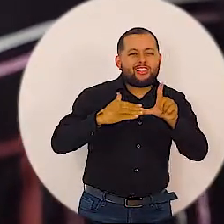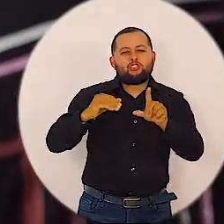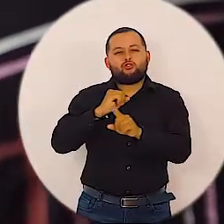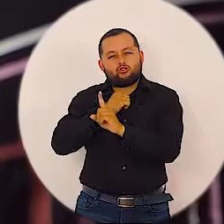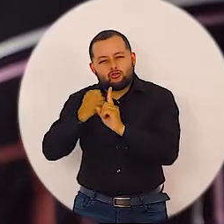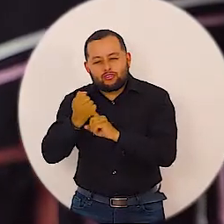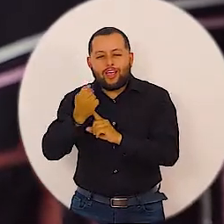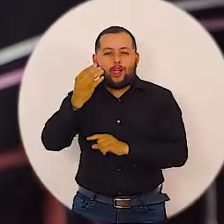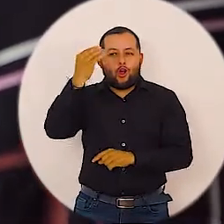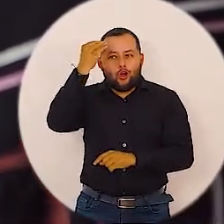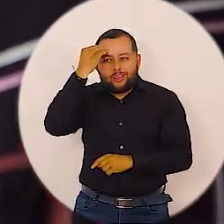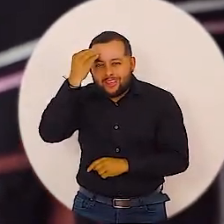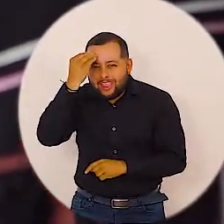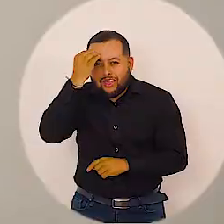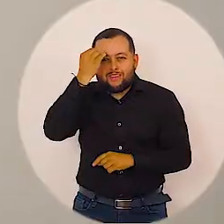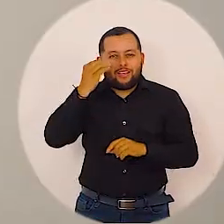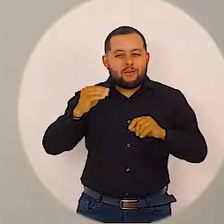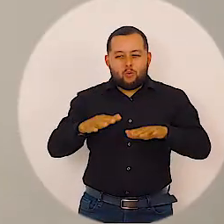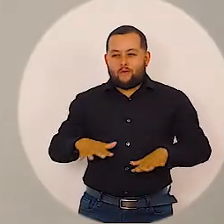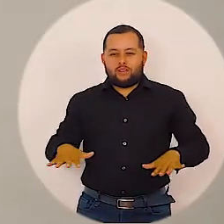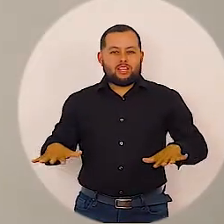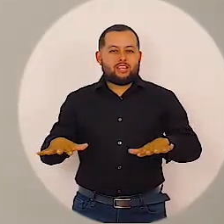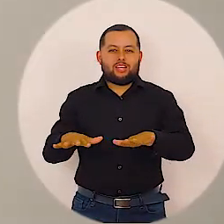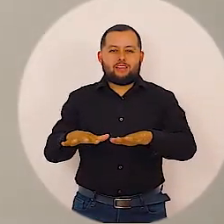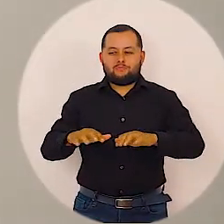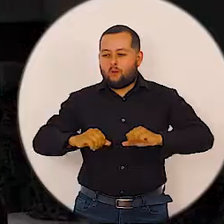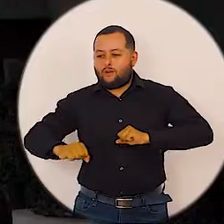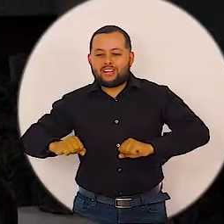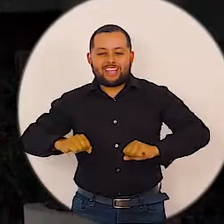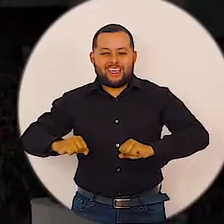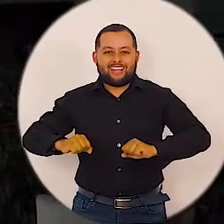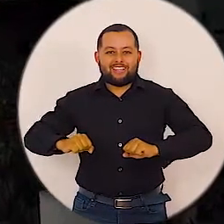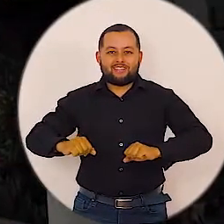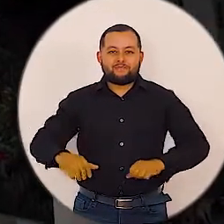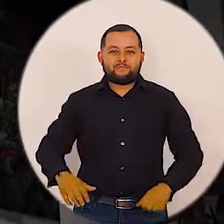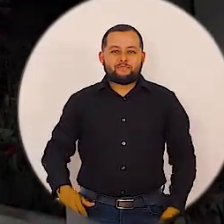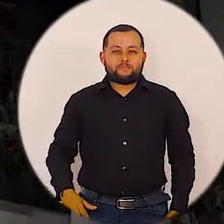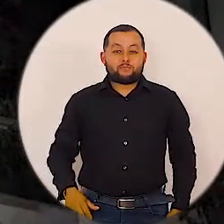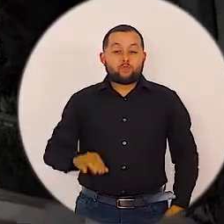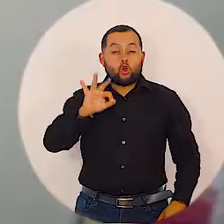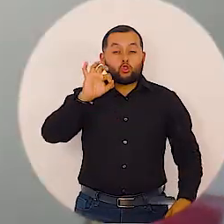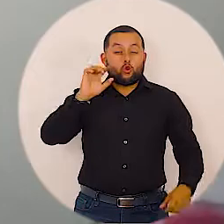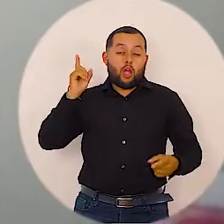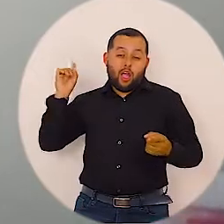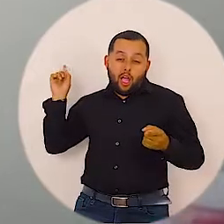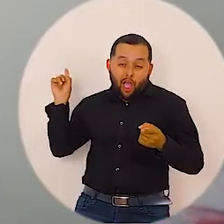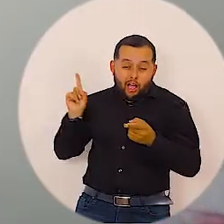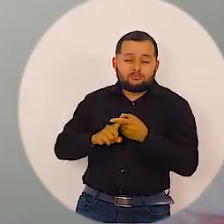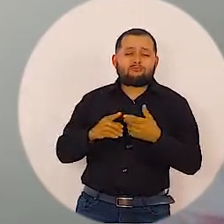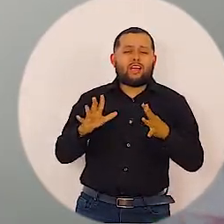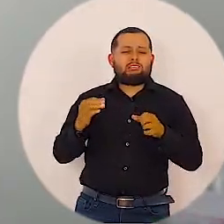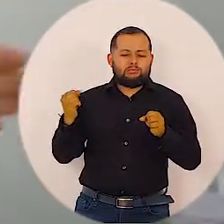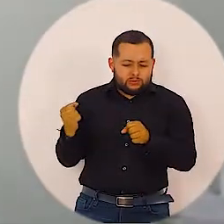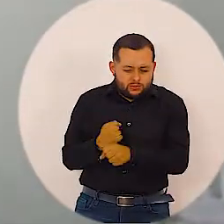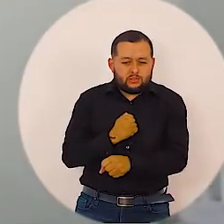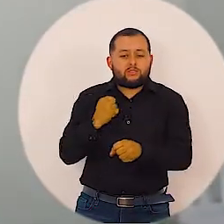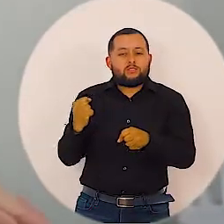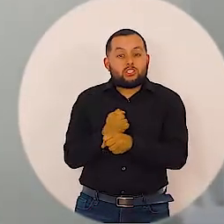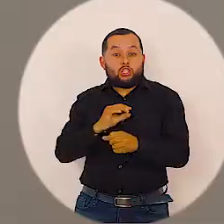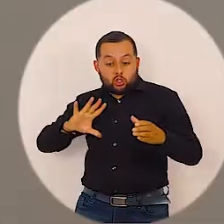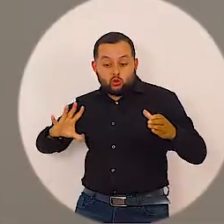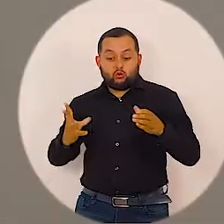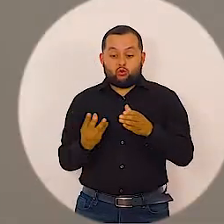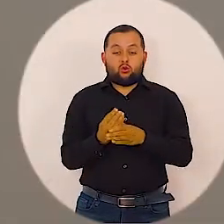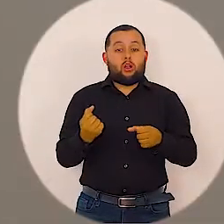sociales, cognitivas y de movilidad. Durante más de 8 años hemos apostado por la inclusión